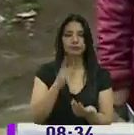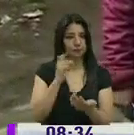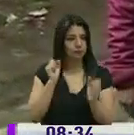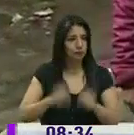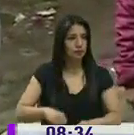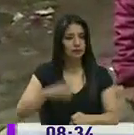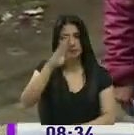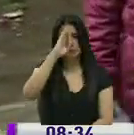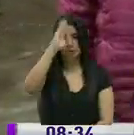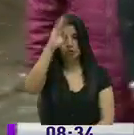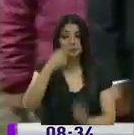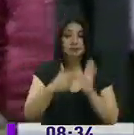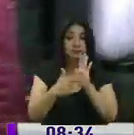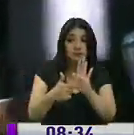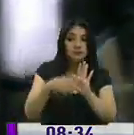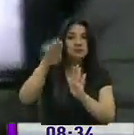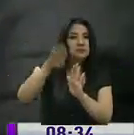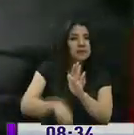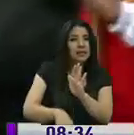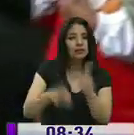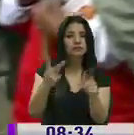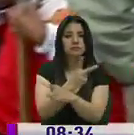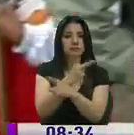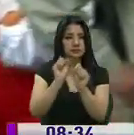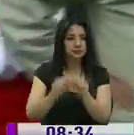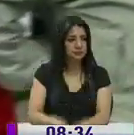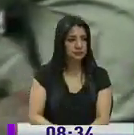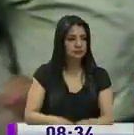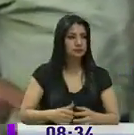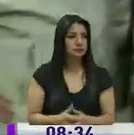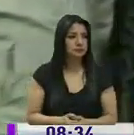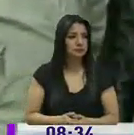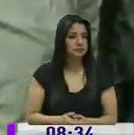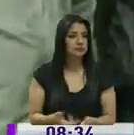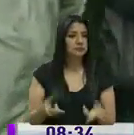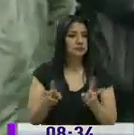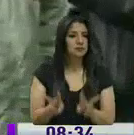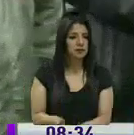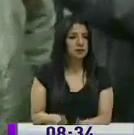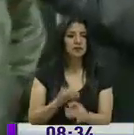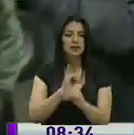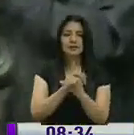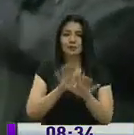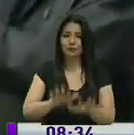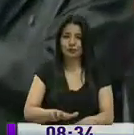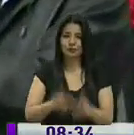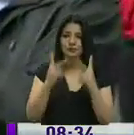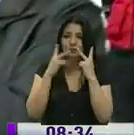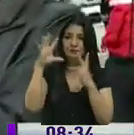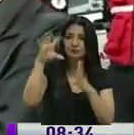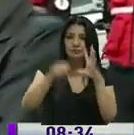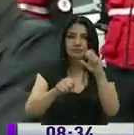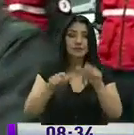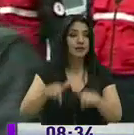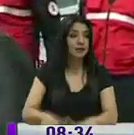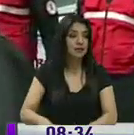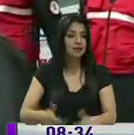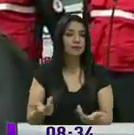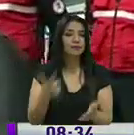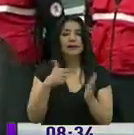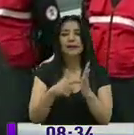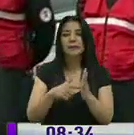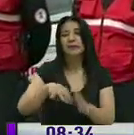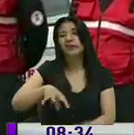como policía evidenciar una reducción el tema de delitos que estamos ha permitido a nosotros como hicieron y evidenciar que ya aquí no hay la presencia de